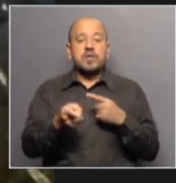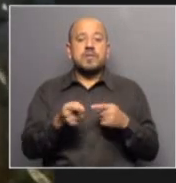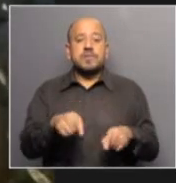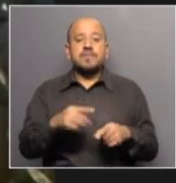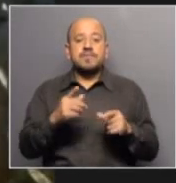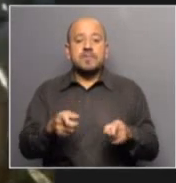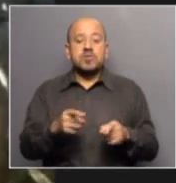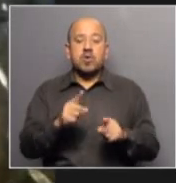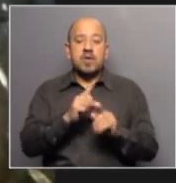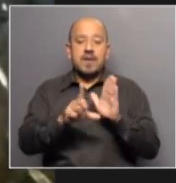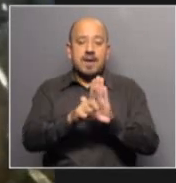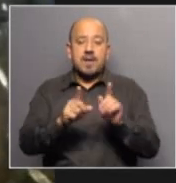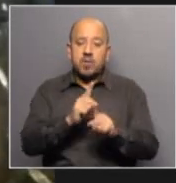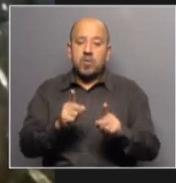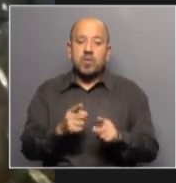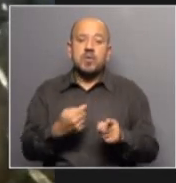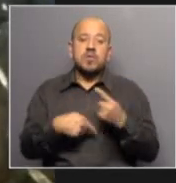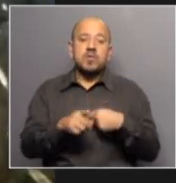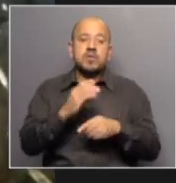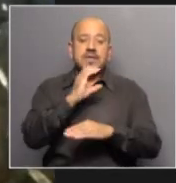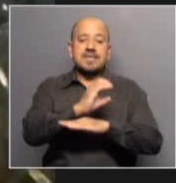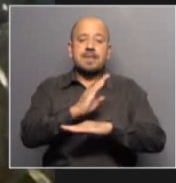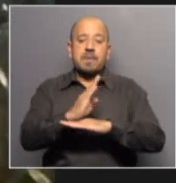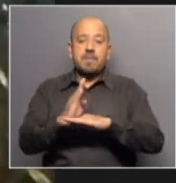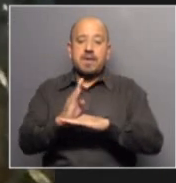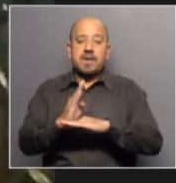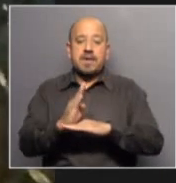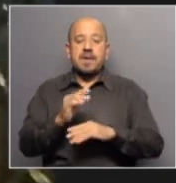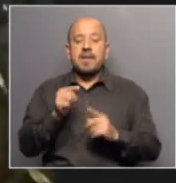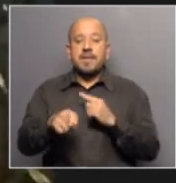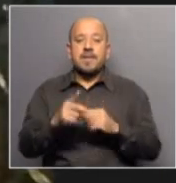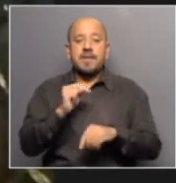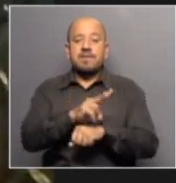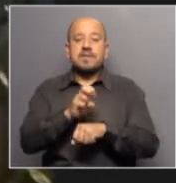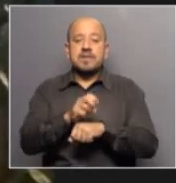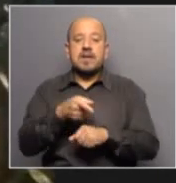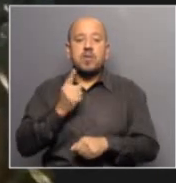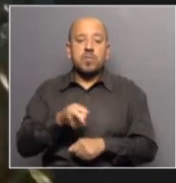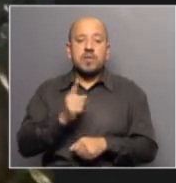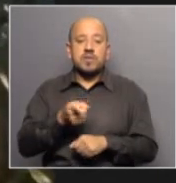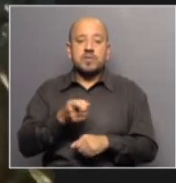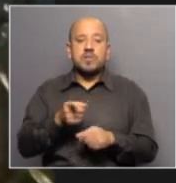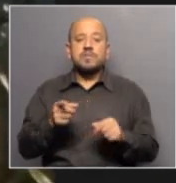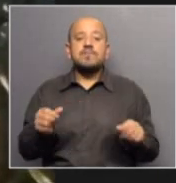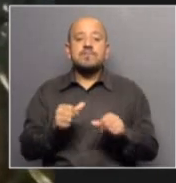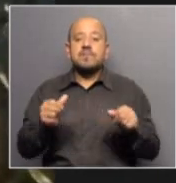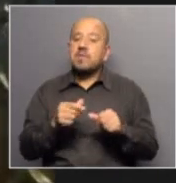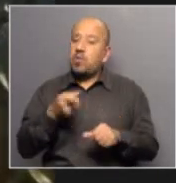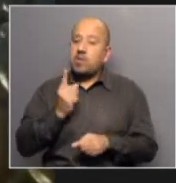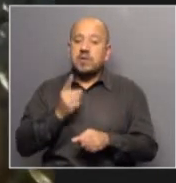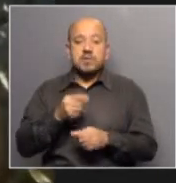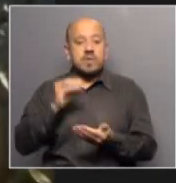constituyendo un delito. Y según el Código Penal nuevo, la fiscal está obligada a formalizar